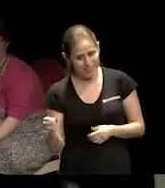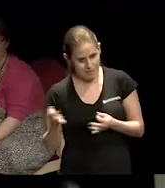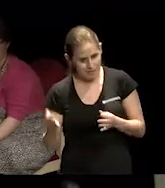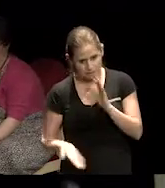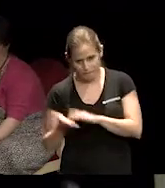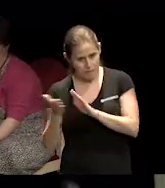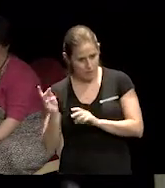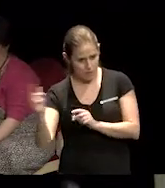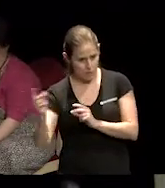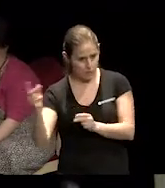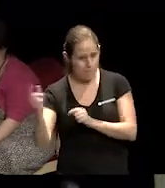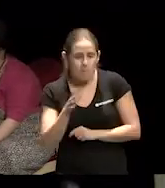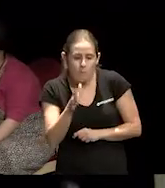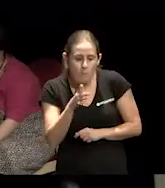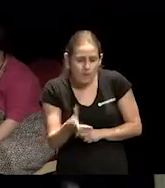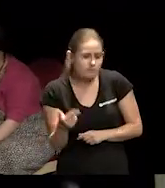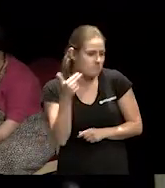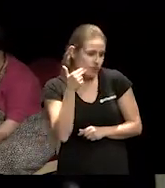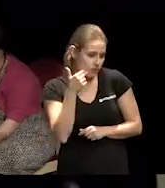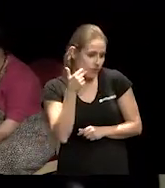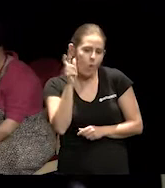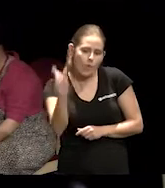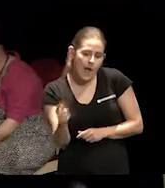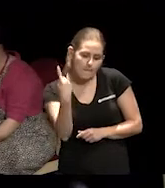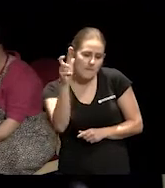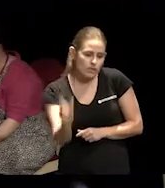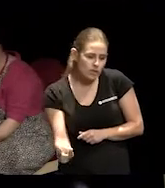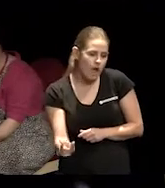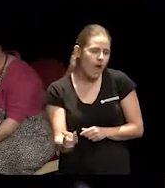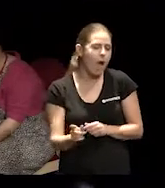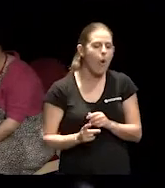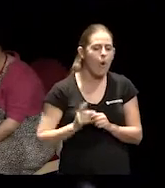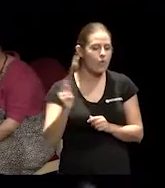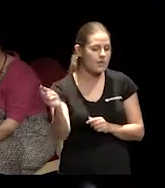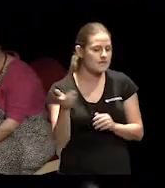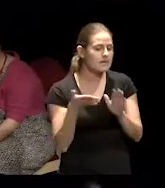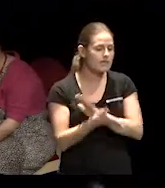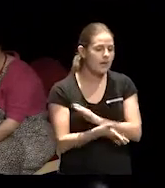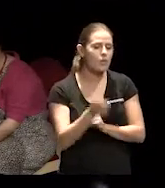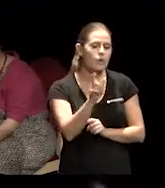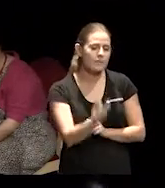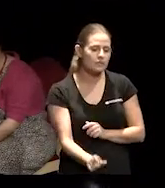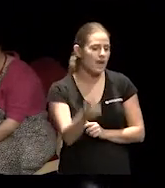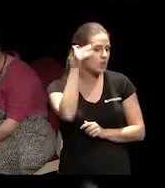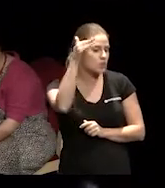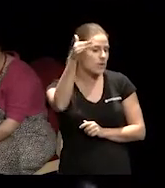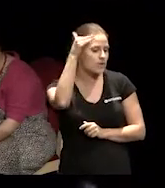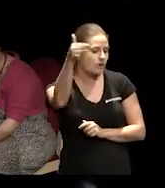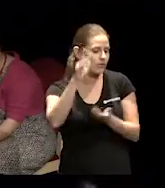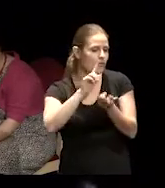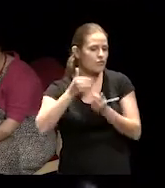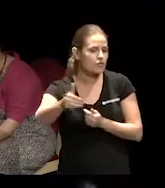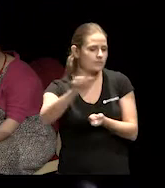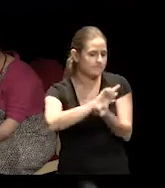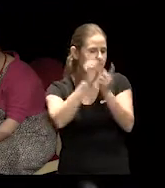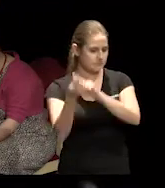es que una persona que huye es una persona que sueña. Soñar no es privilegio de nadie, es un derecho, yo diría que una